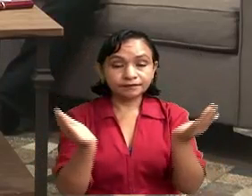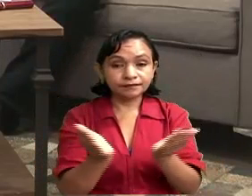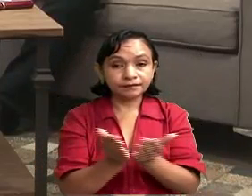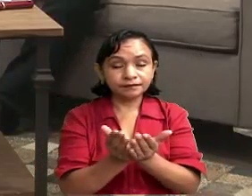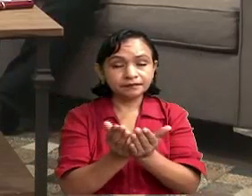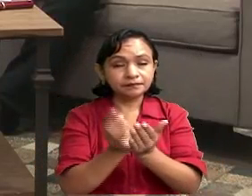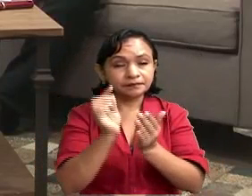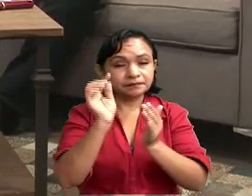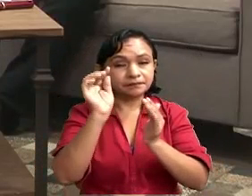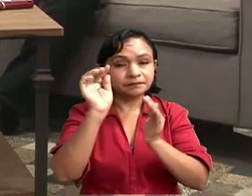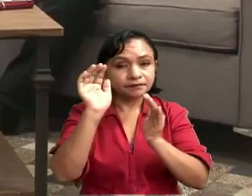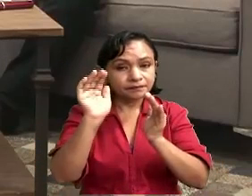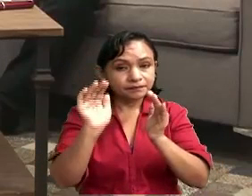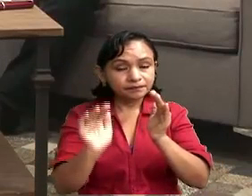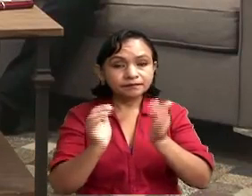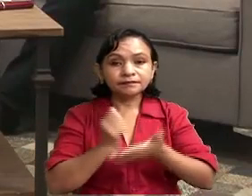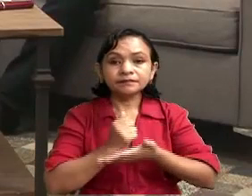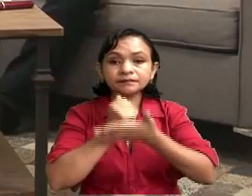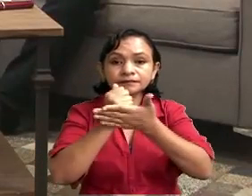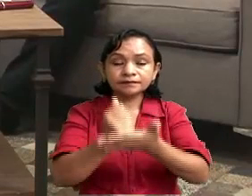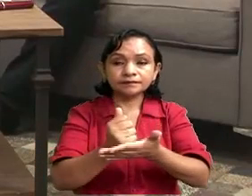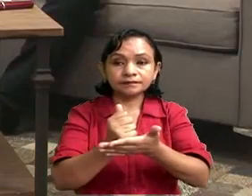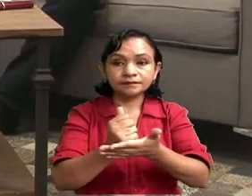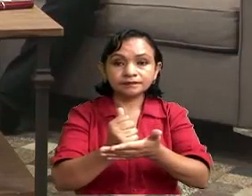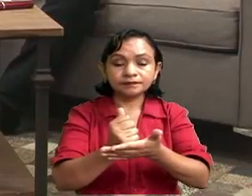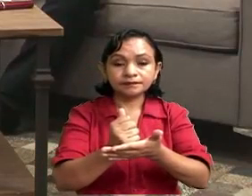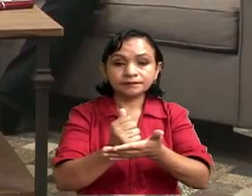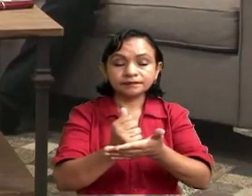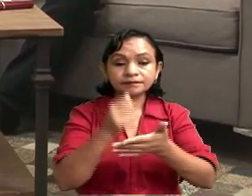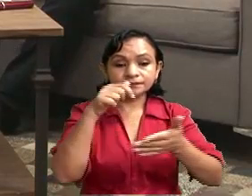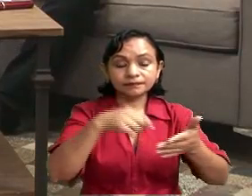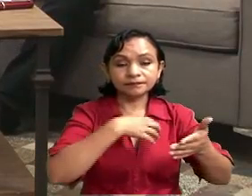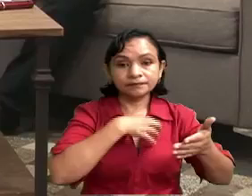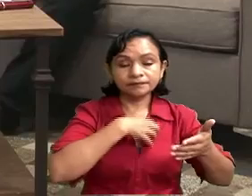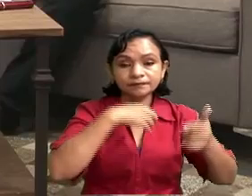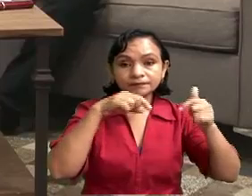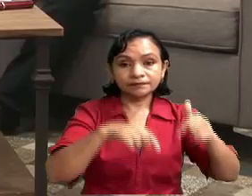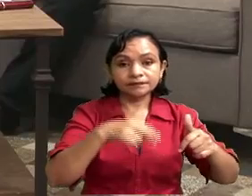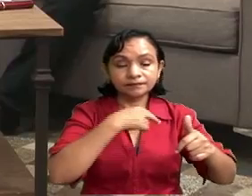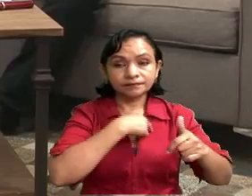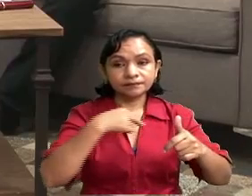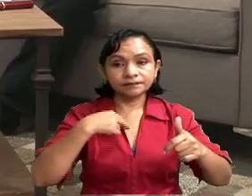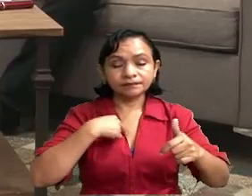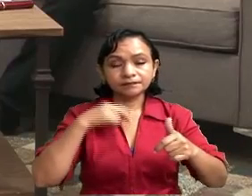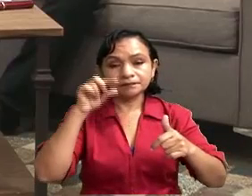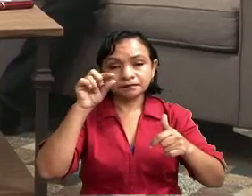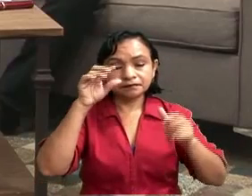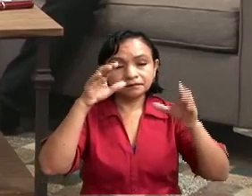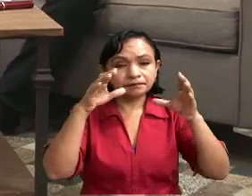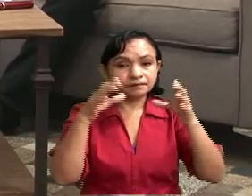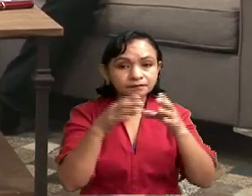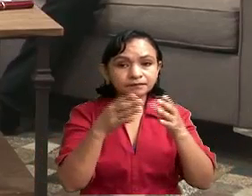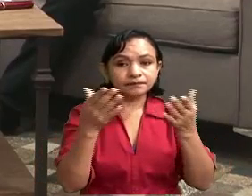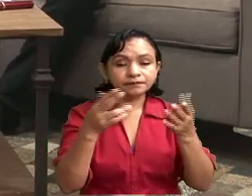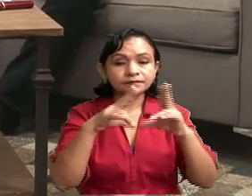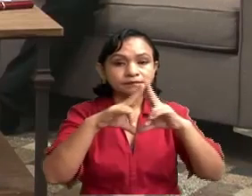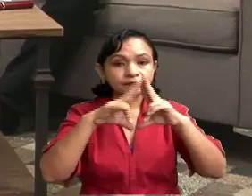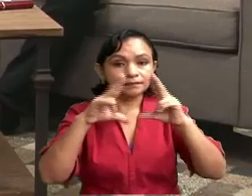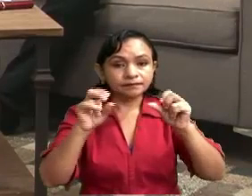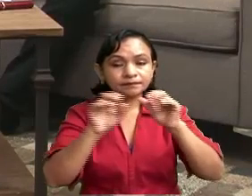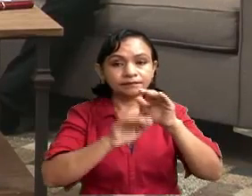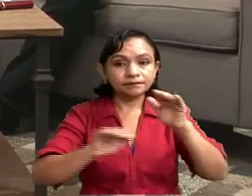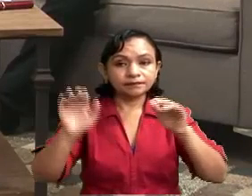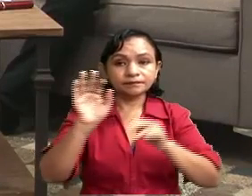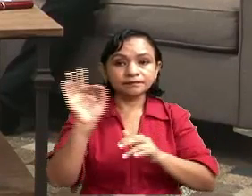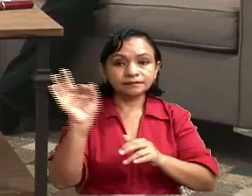leve, también eso contribuyó a que la inflación interna fuera leve también en Nicaragua, y además de todas las